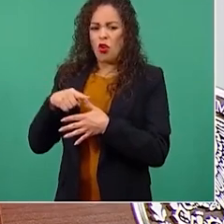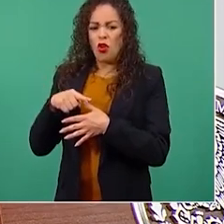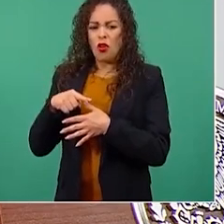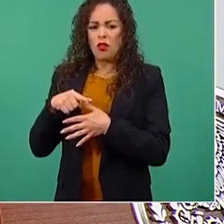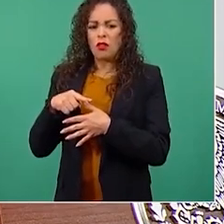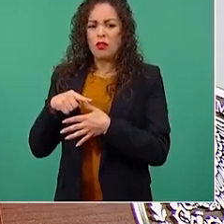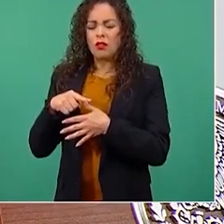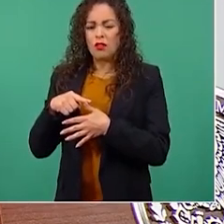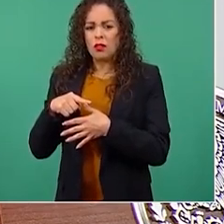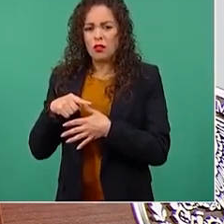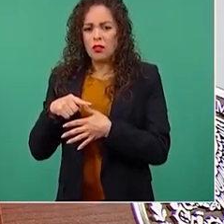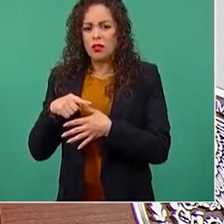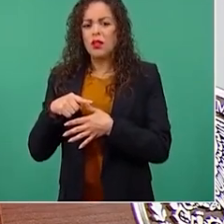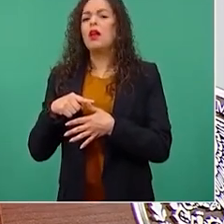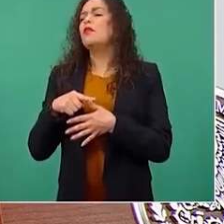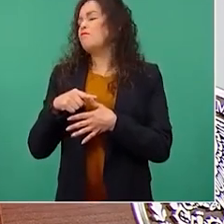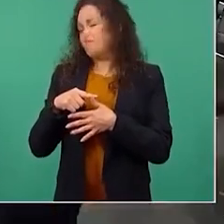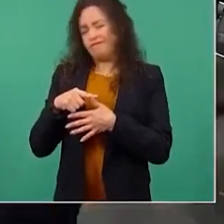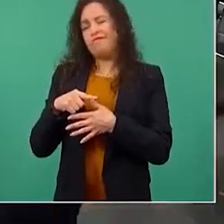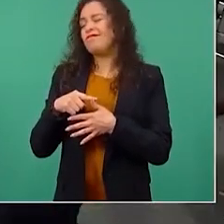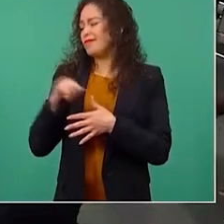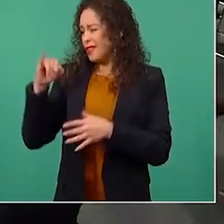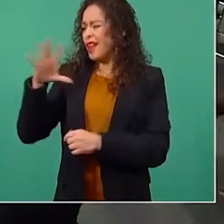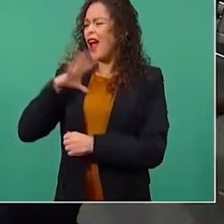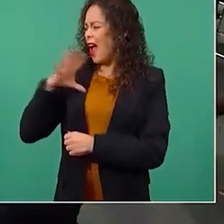Sí, hay de todo, pero